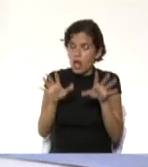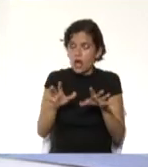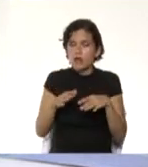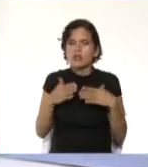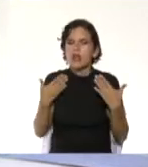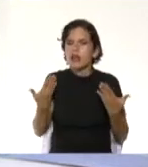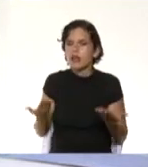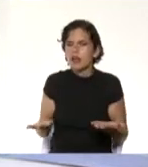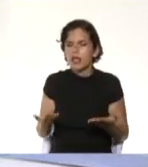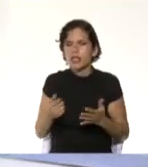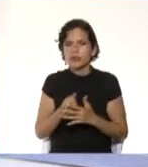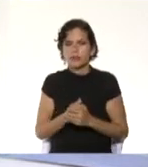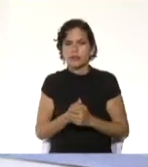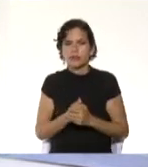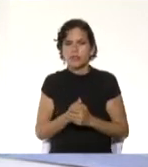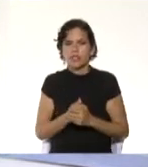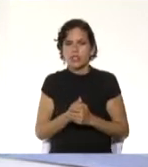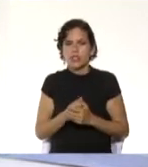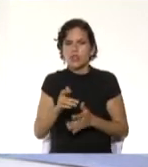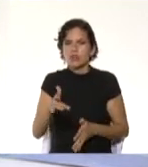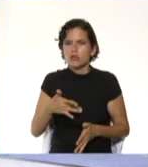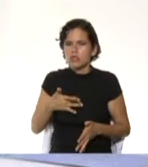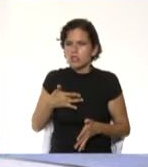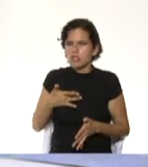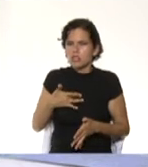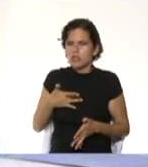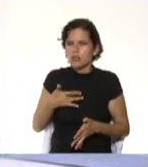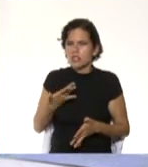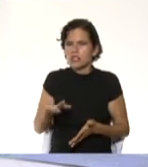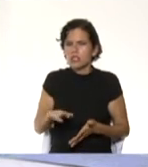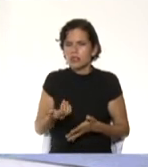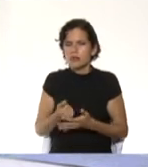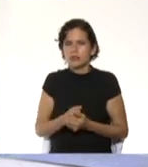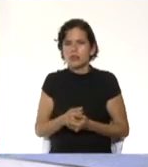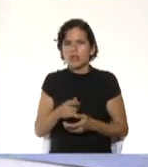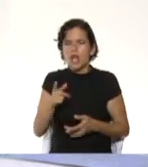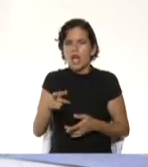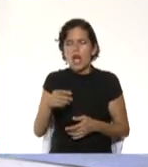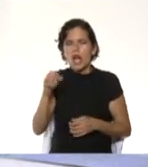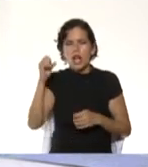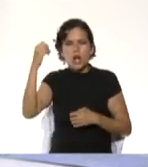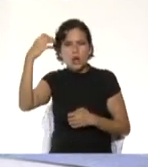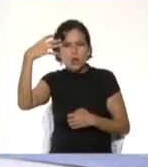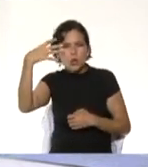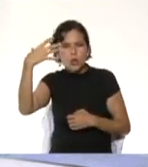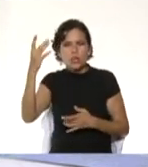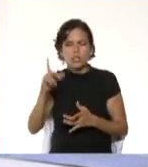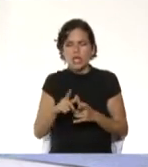en cuenta, ya que debido a su sensibilidad, debido a la